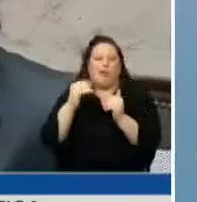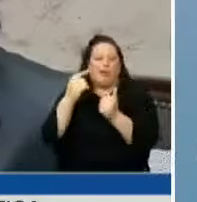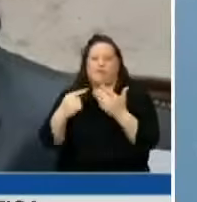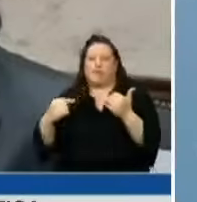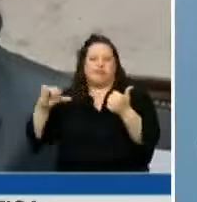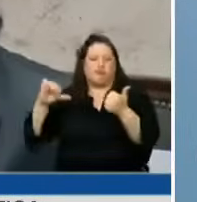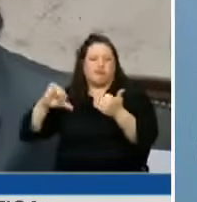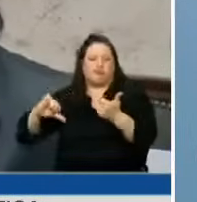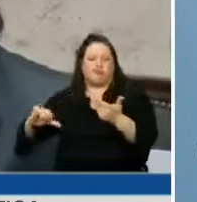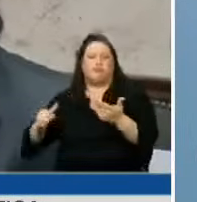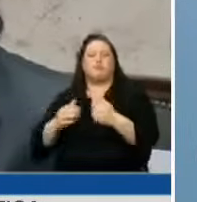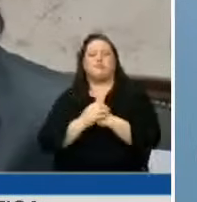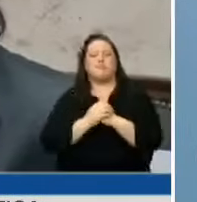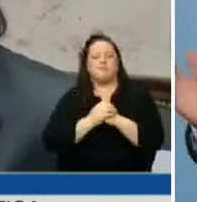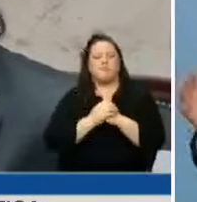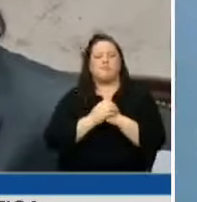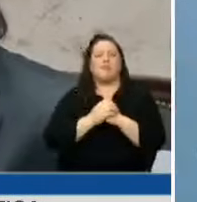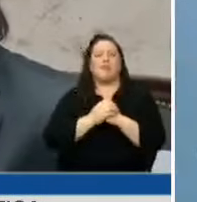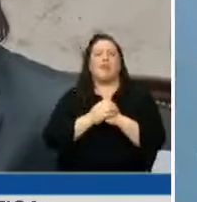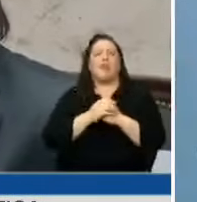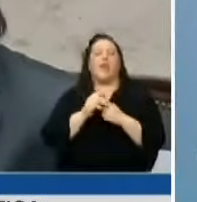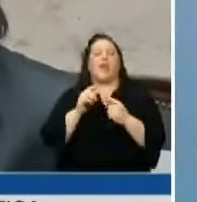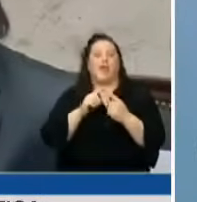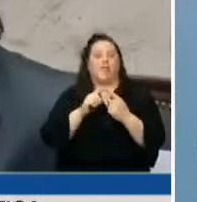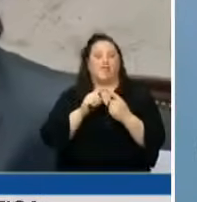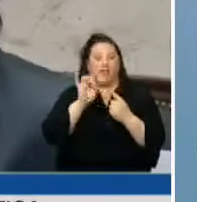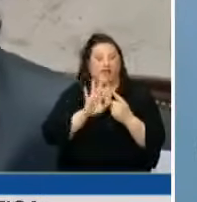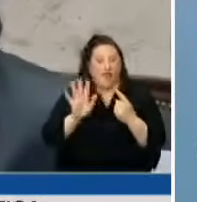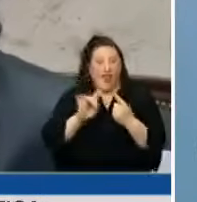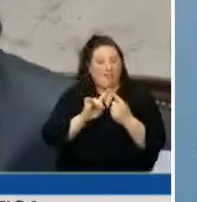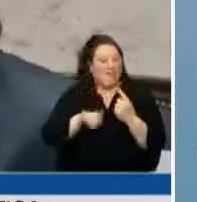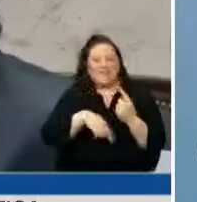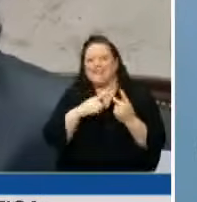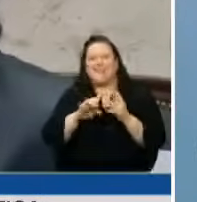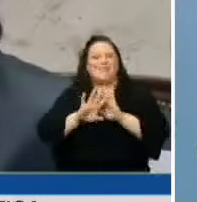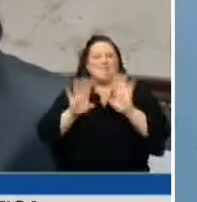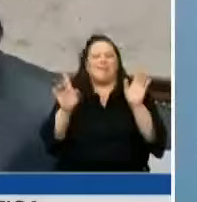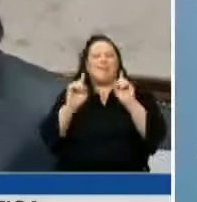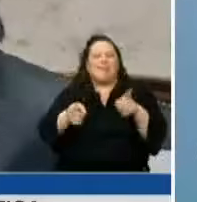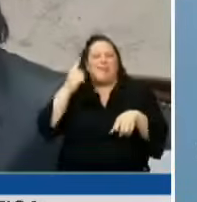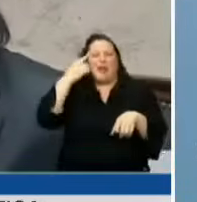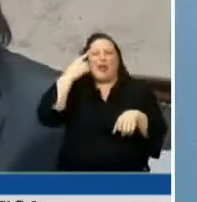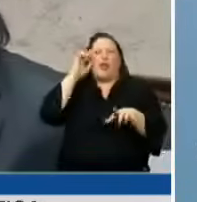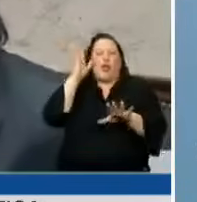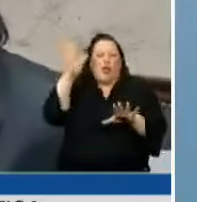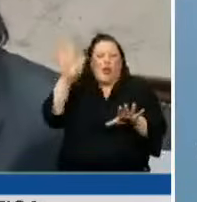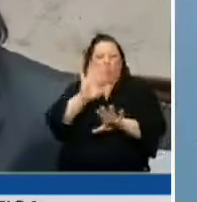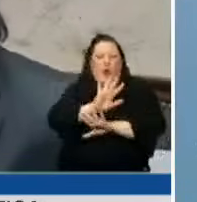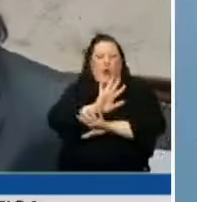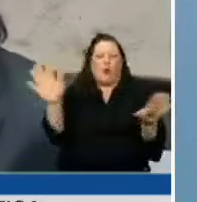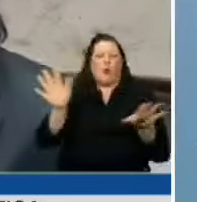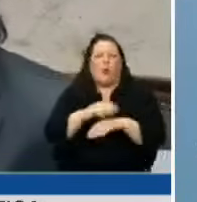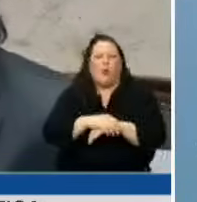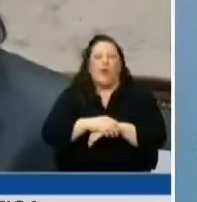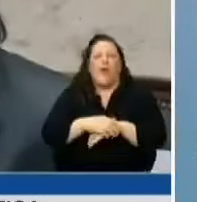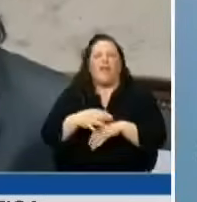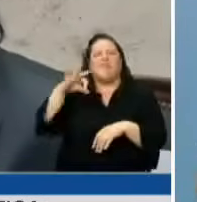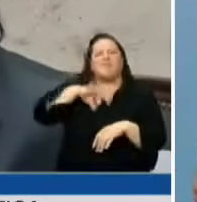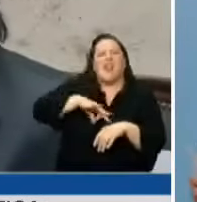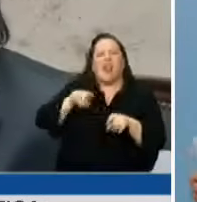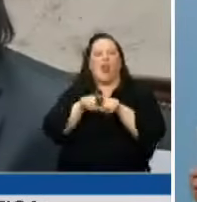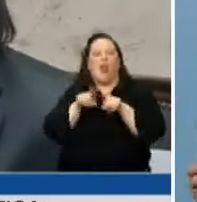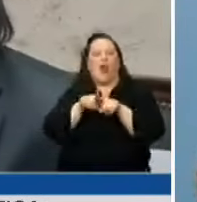fuera poco, nos encontramos frente al delirio descomunal de tratar al salario como ganancia, lo